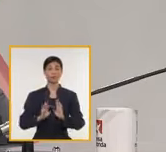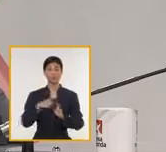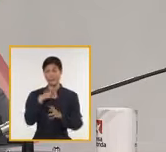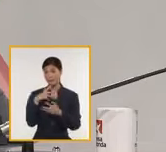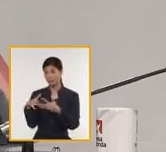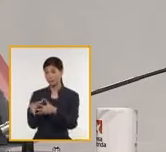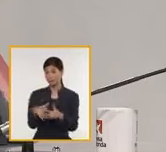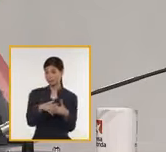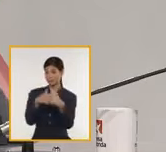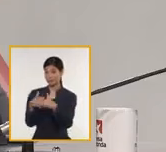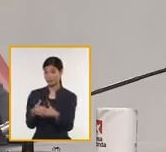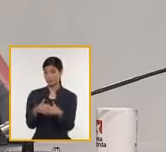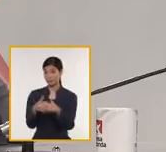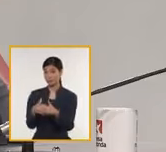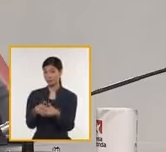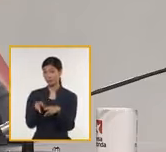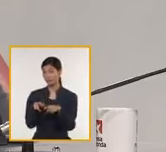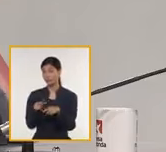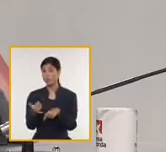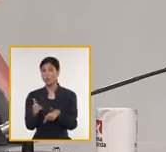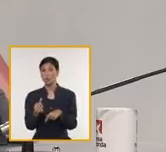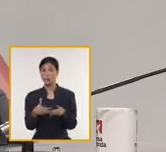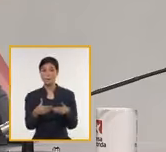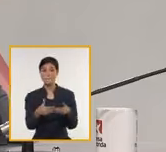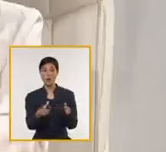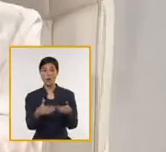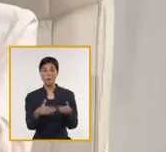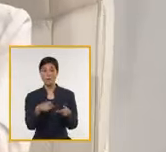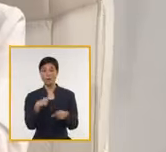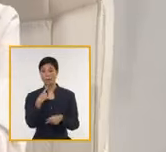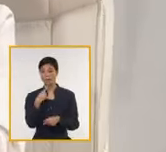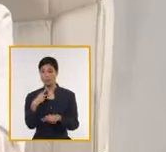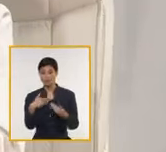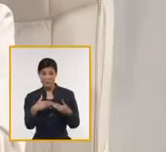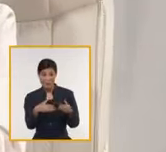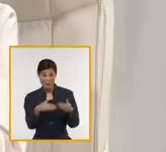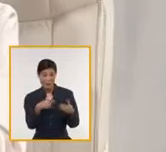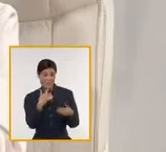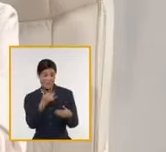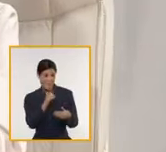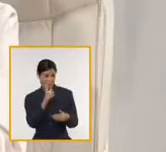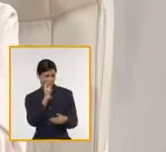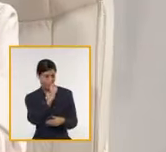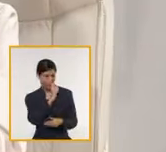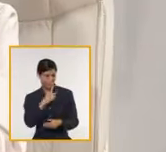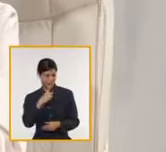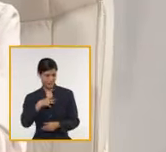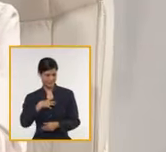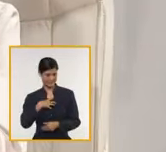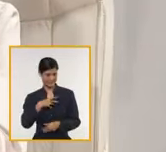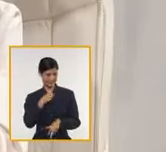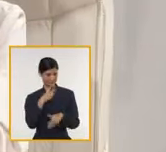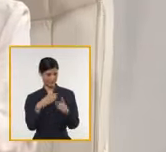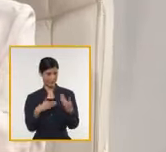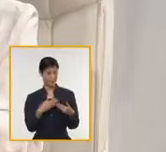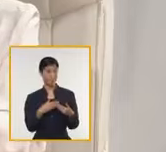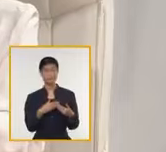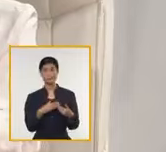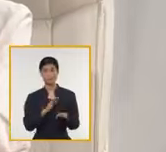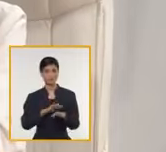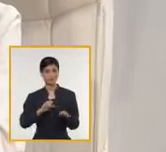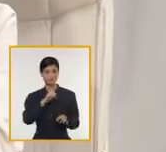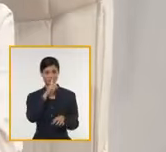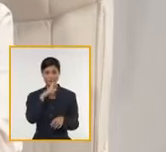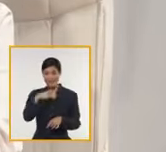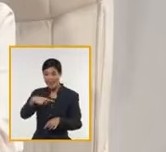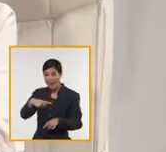para desplegar. Luego de Panamá fue también por el narcotráfico. O sea, el supuesto, o sea, que estamos